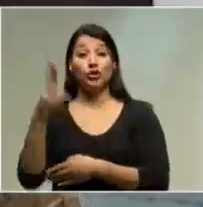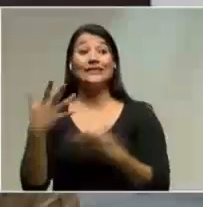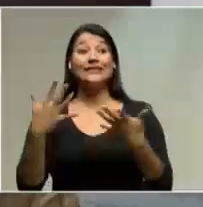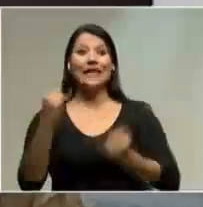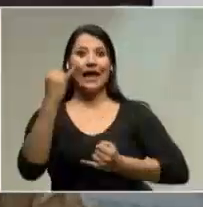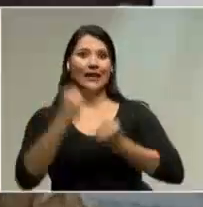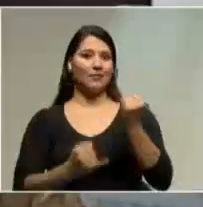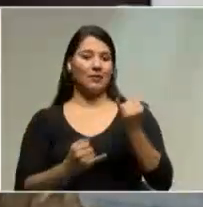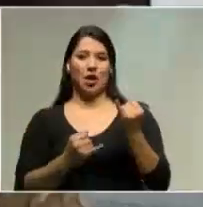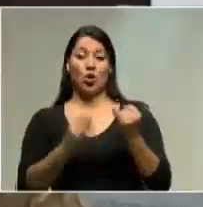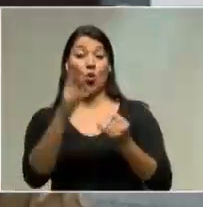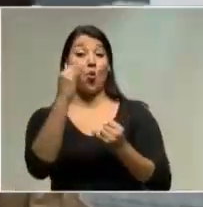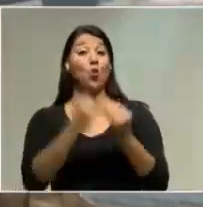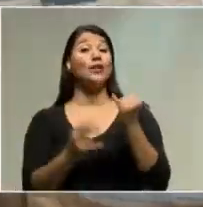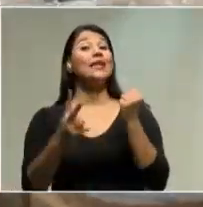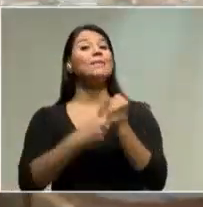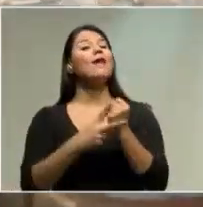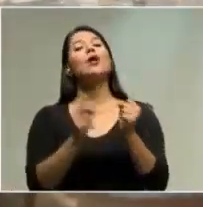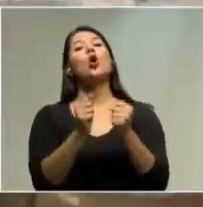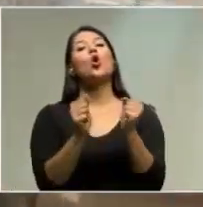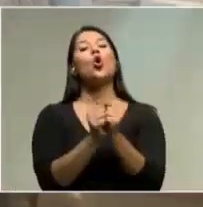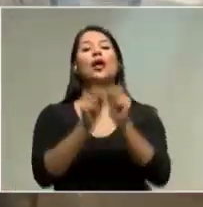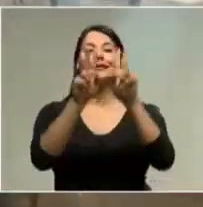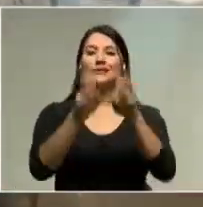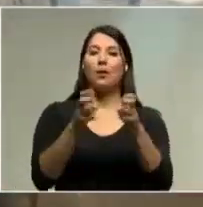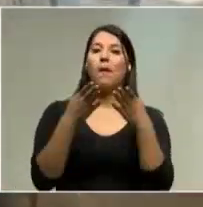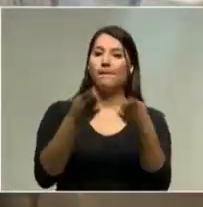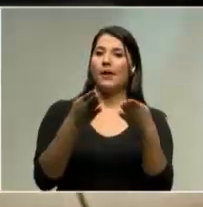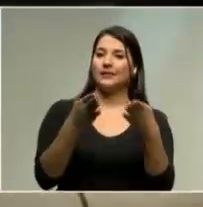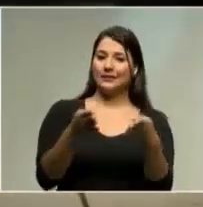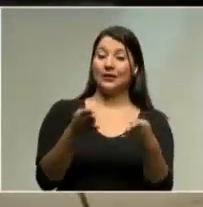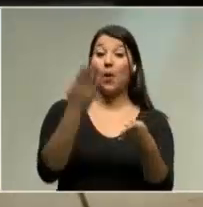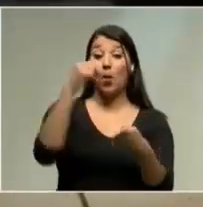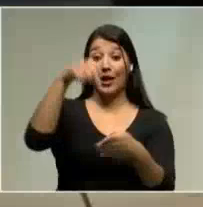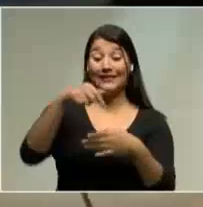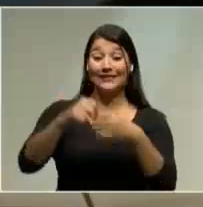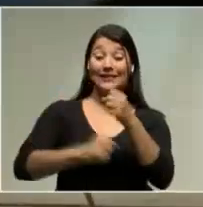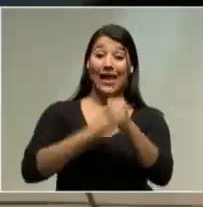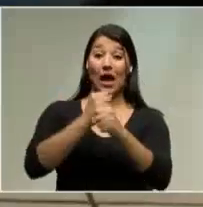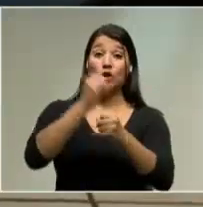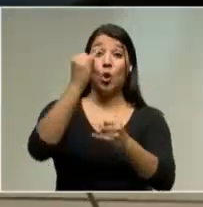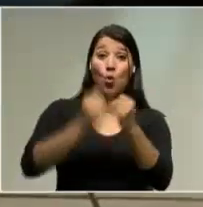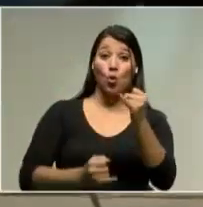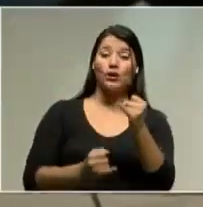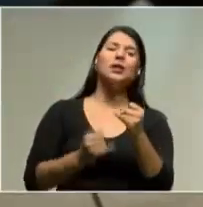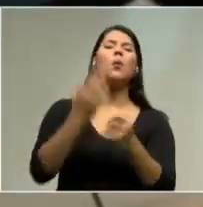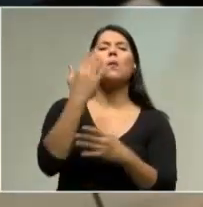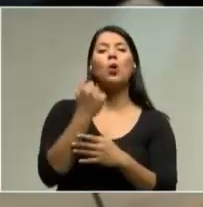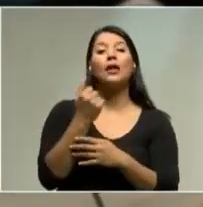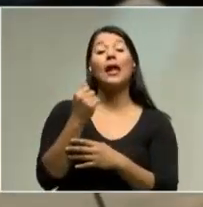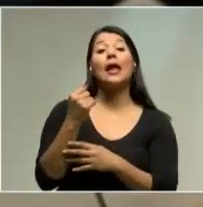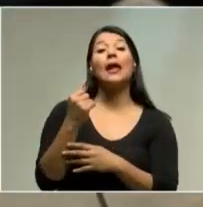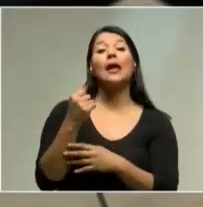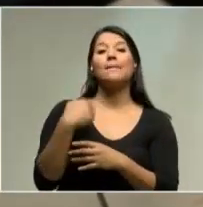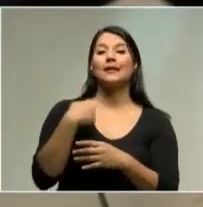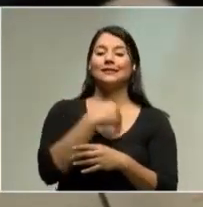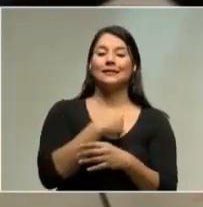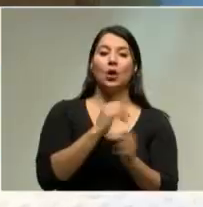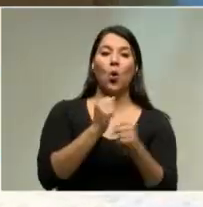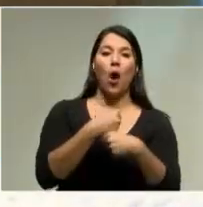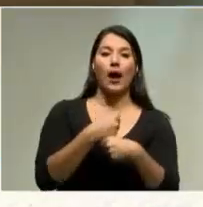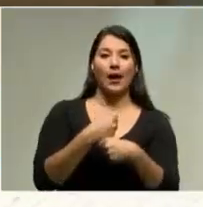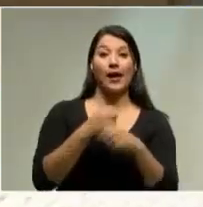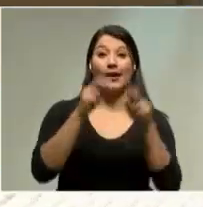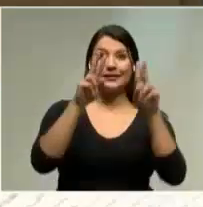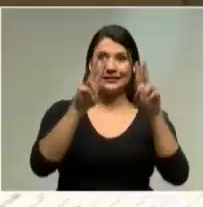los exámenes de bachillerato que pasarán a la historia, porque este es el último año en que el MEP aplica estas pruebas.